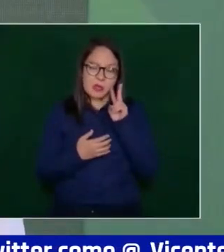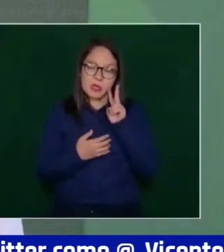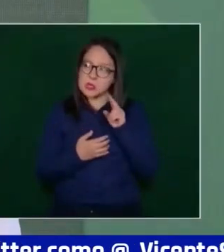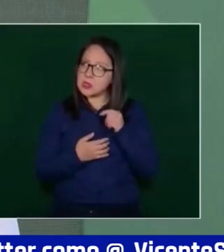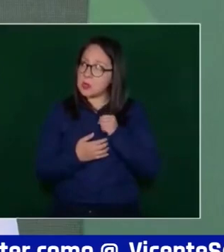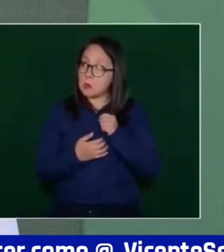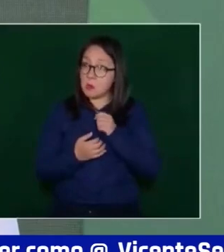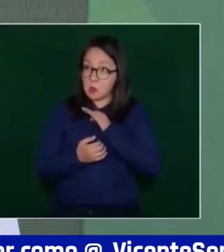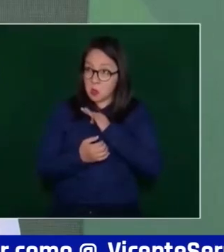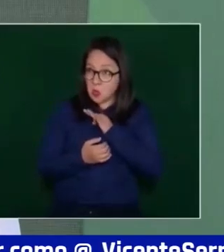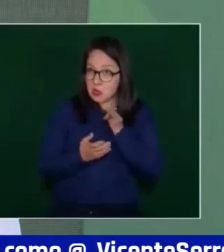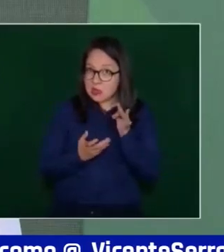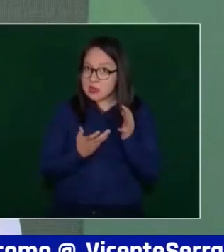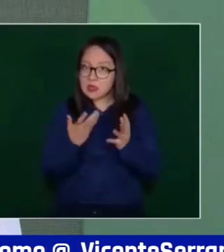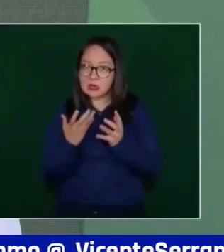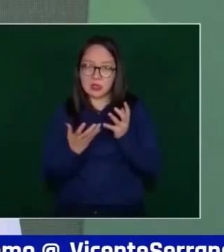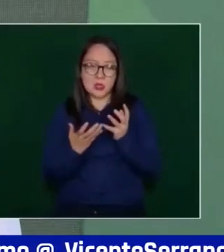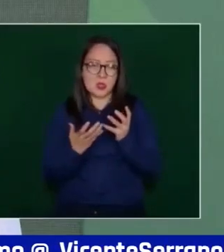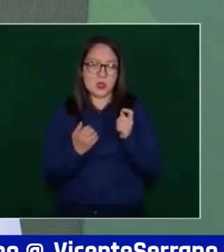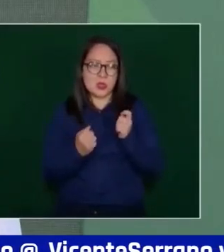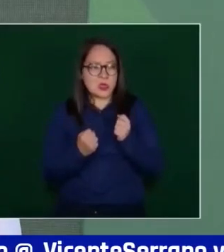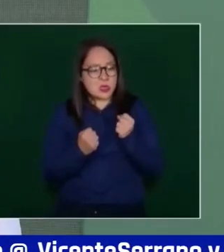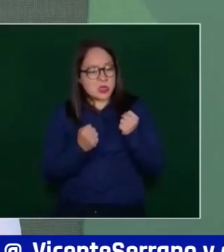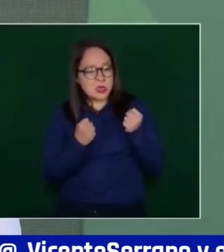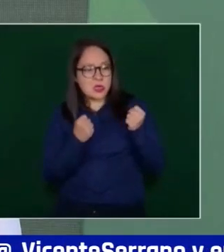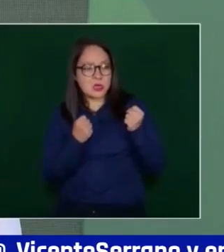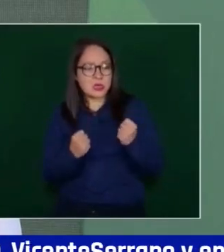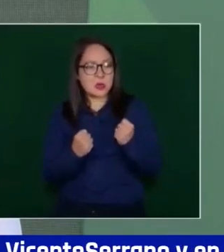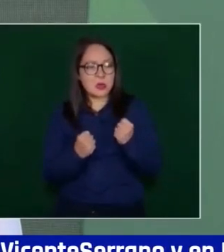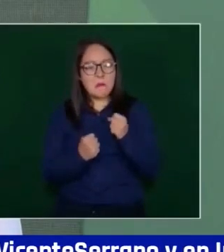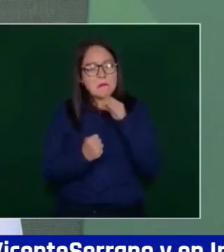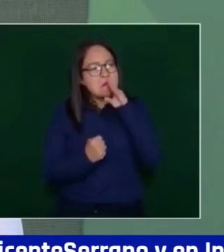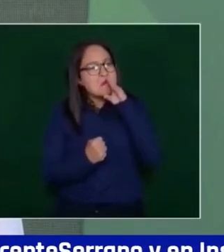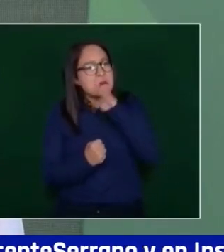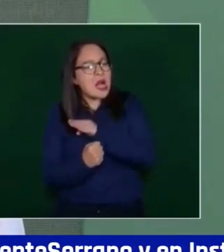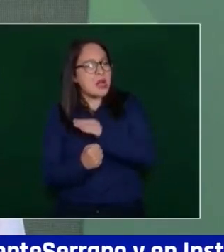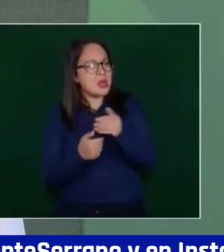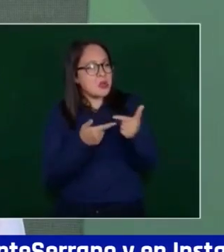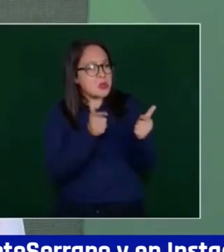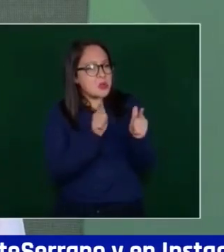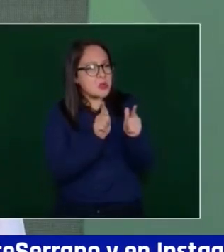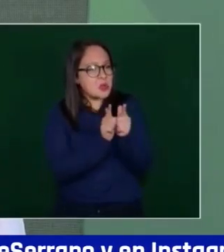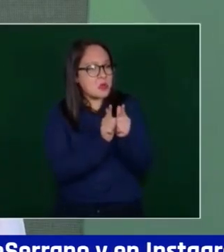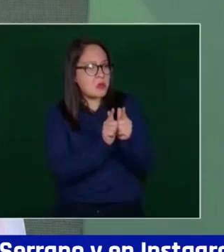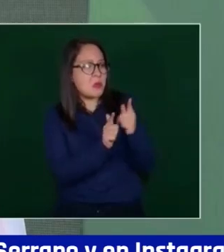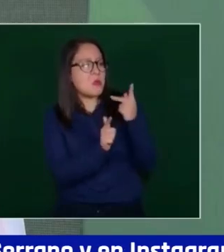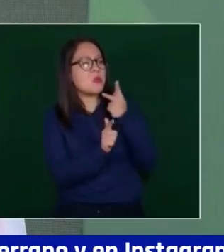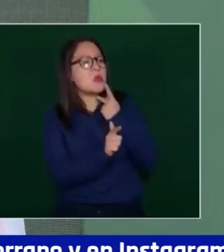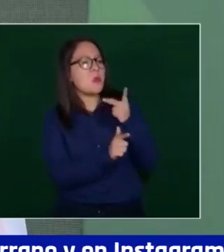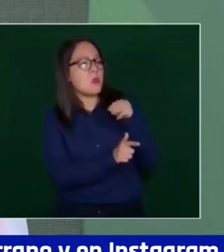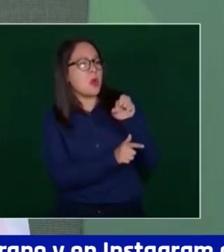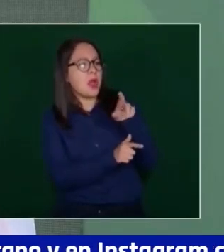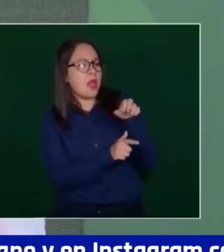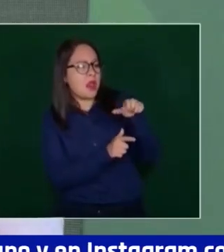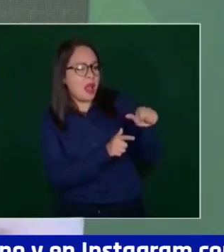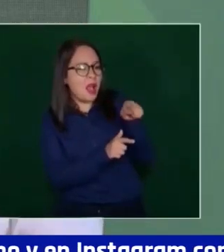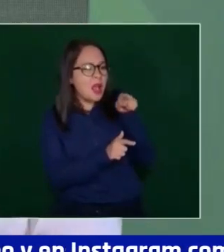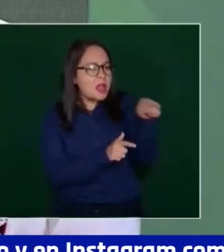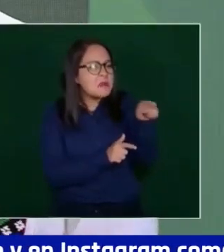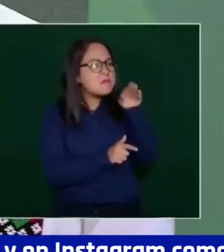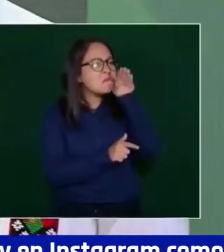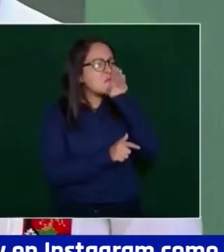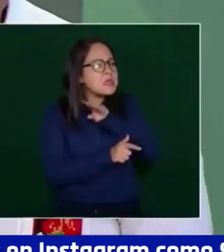en leña verde a los de Morena en el Zócalo. Bueno, ¿qué creen que